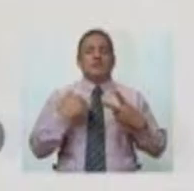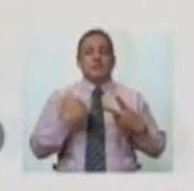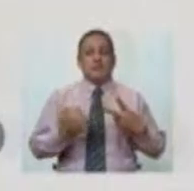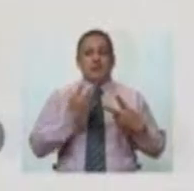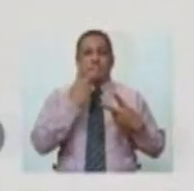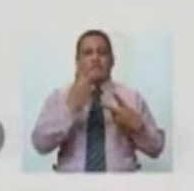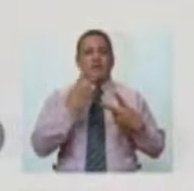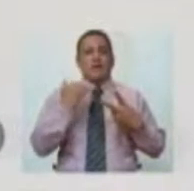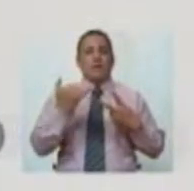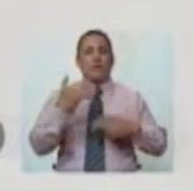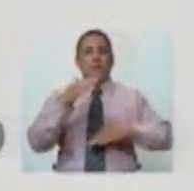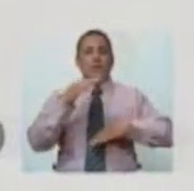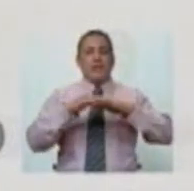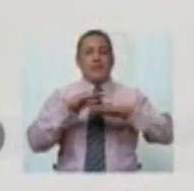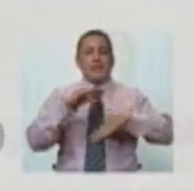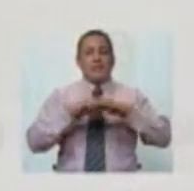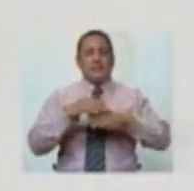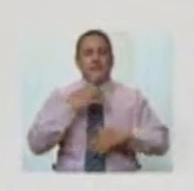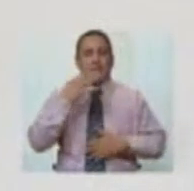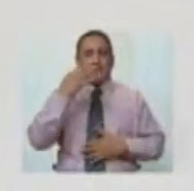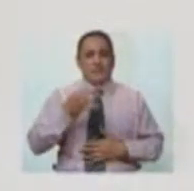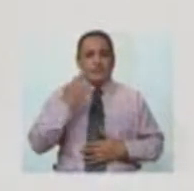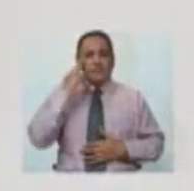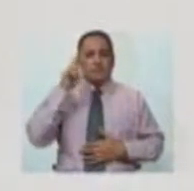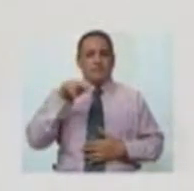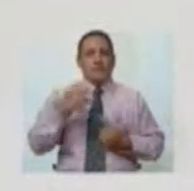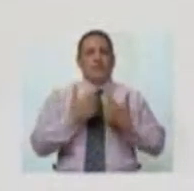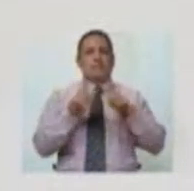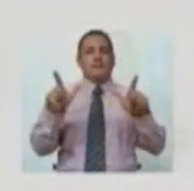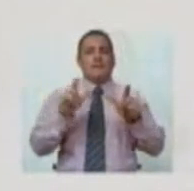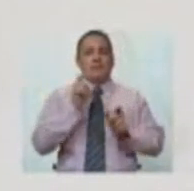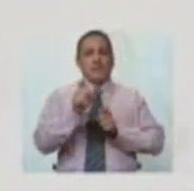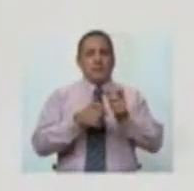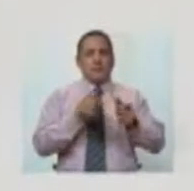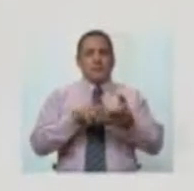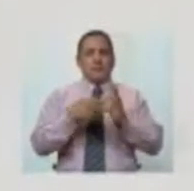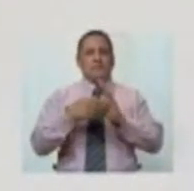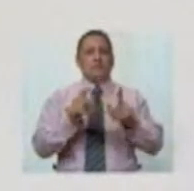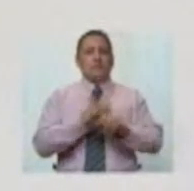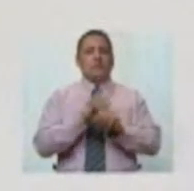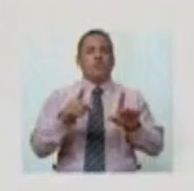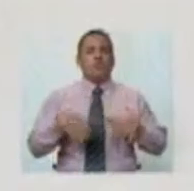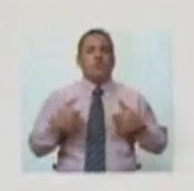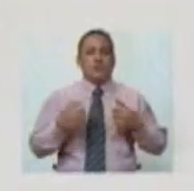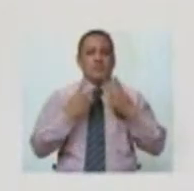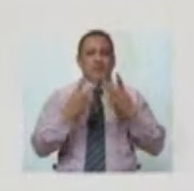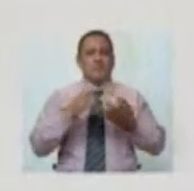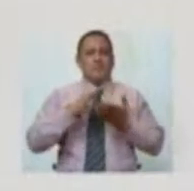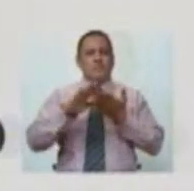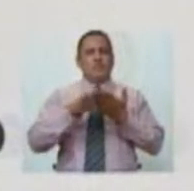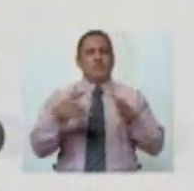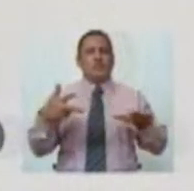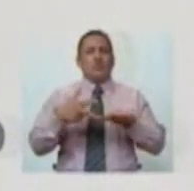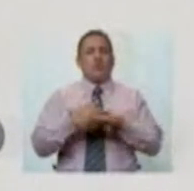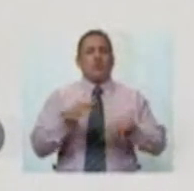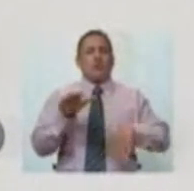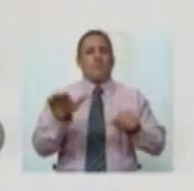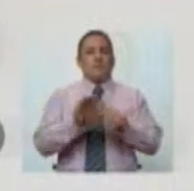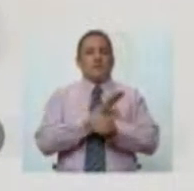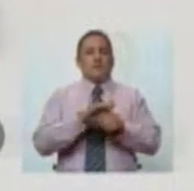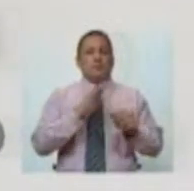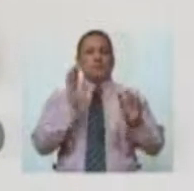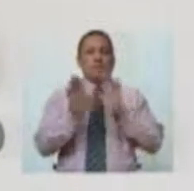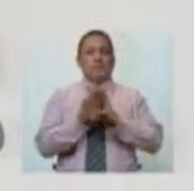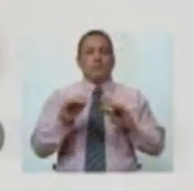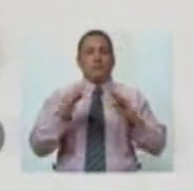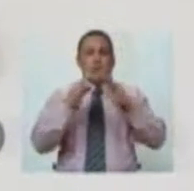haber una limitación razonable a la libertad de tránsito. Uh-huh. Es decir, no puede haber limitaciones absolutas. Es decir,